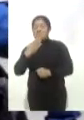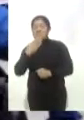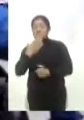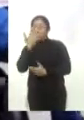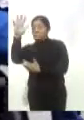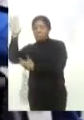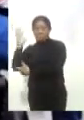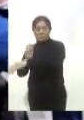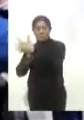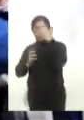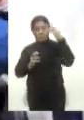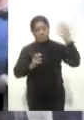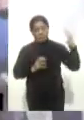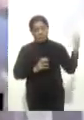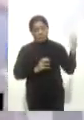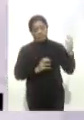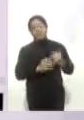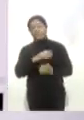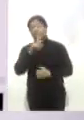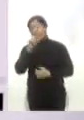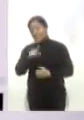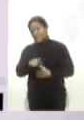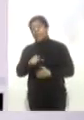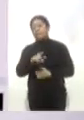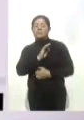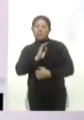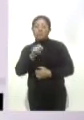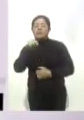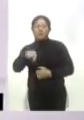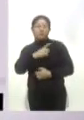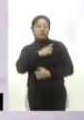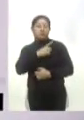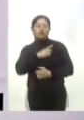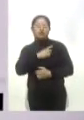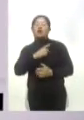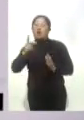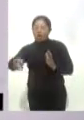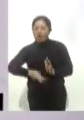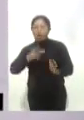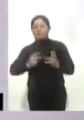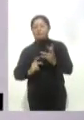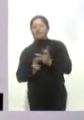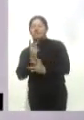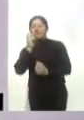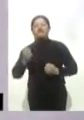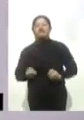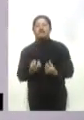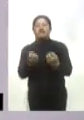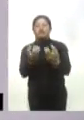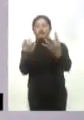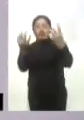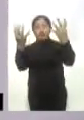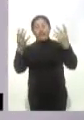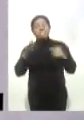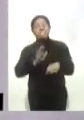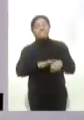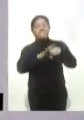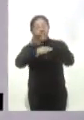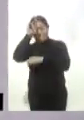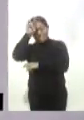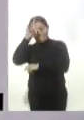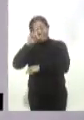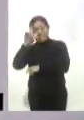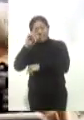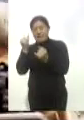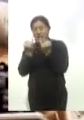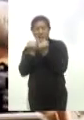bosque y así poder permitir que se regeneren los senderos y que la Luciérnagas se reproduzca de una manera más